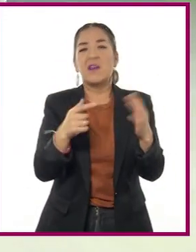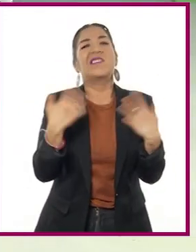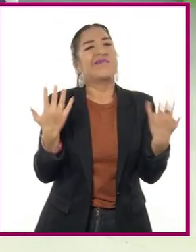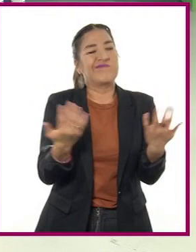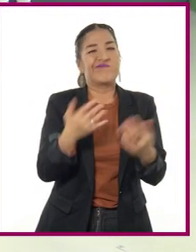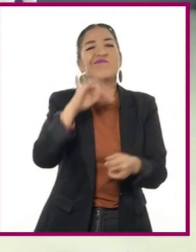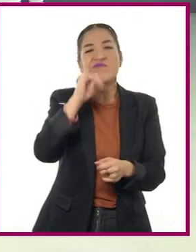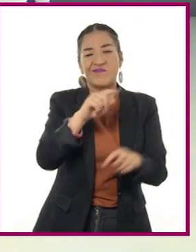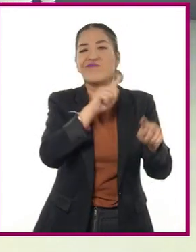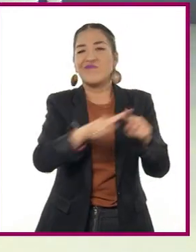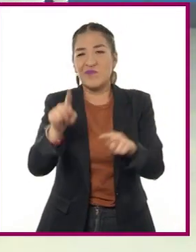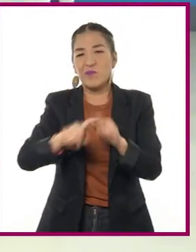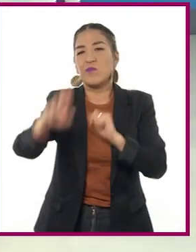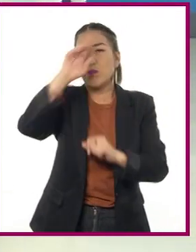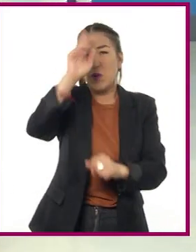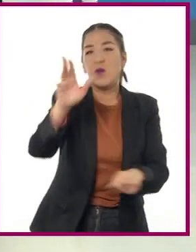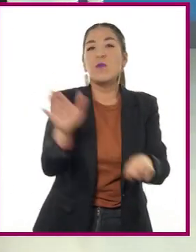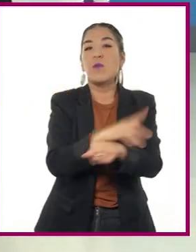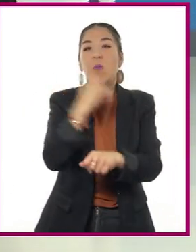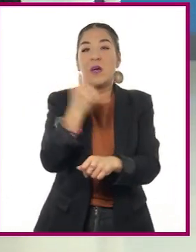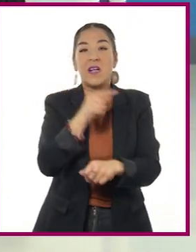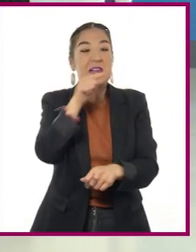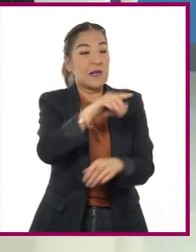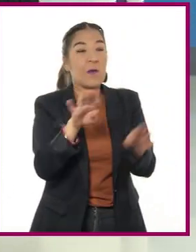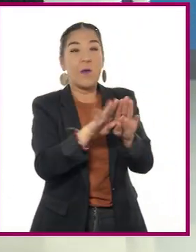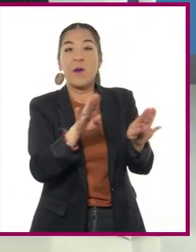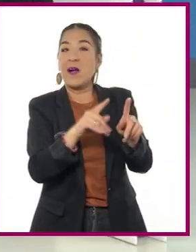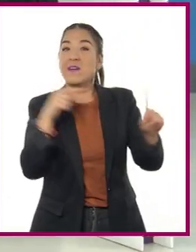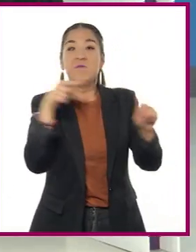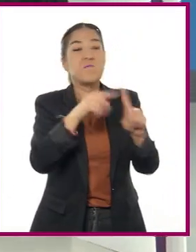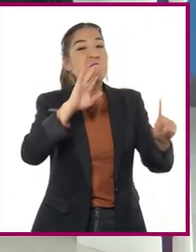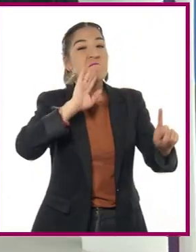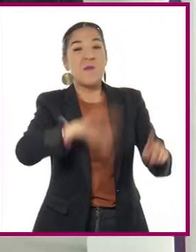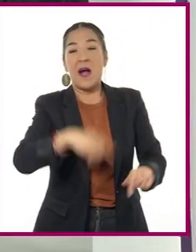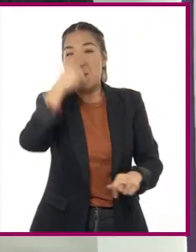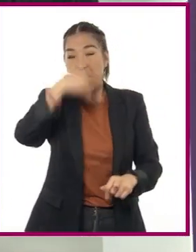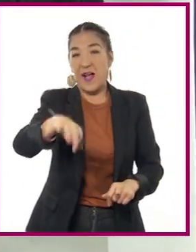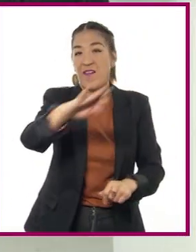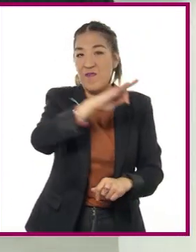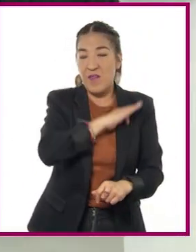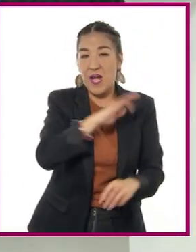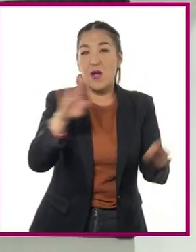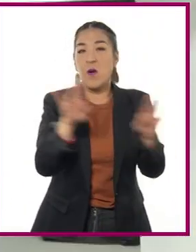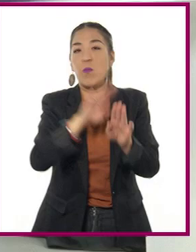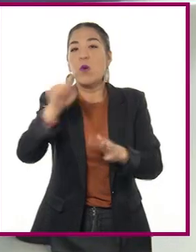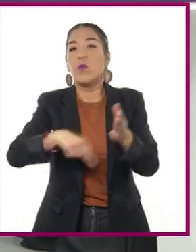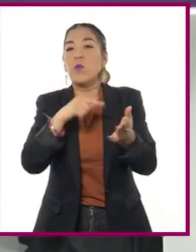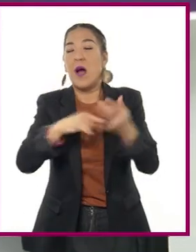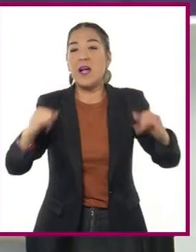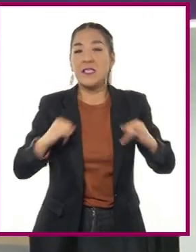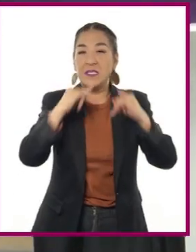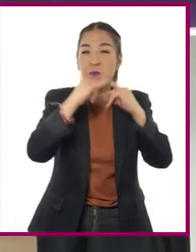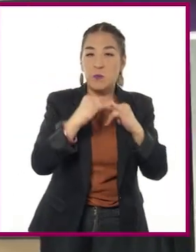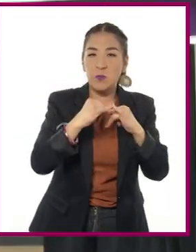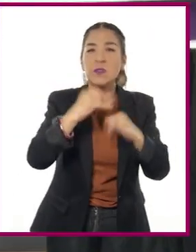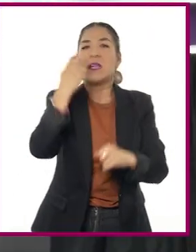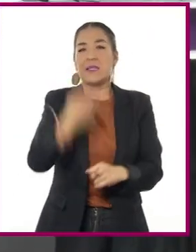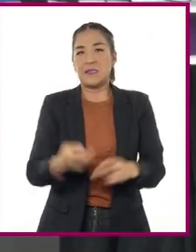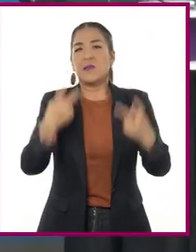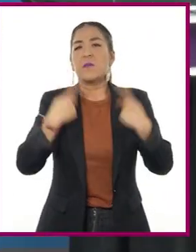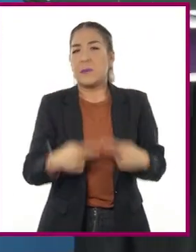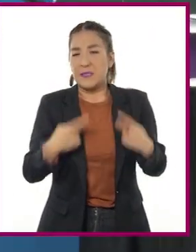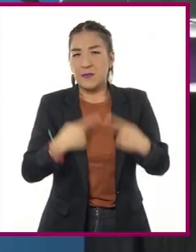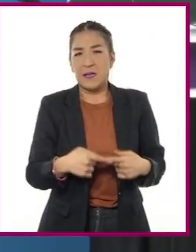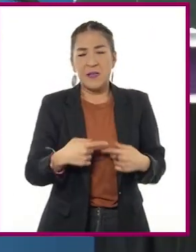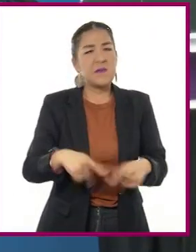prohibidos porque atacaban la fe, la moral o las instituciones. A pesar de ello, el desarrollo de la